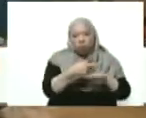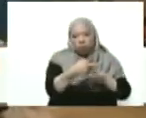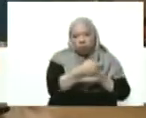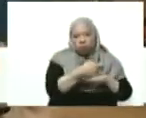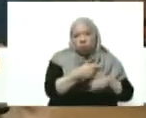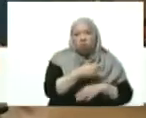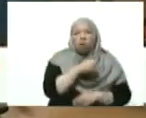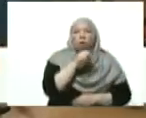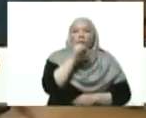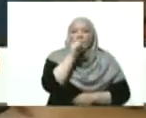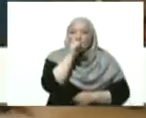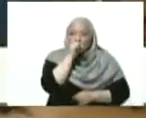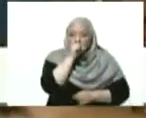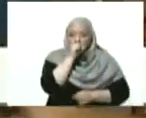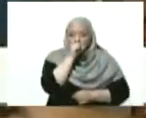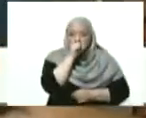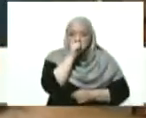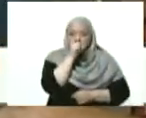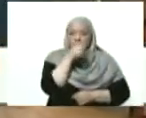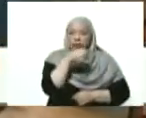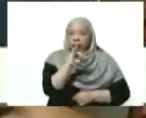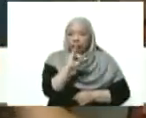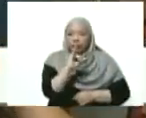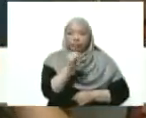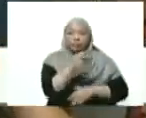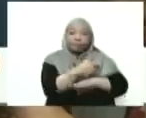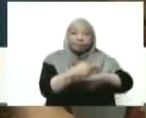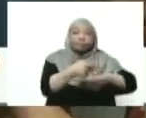a los medios de comunicación